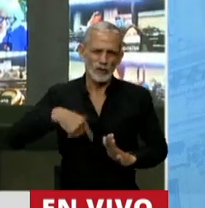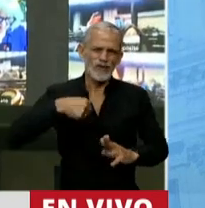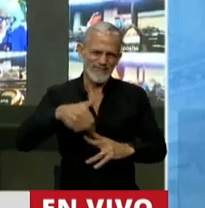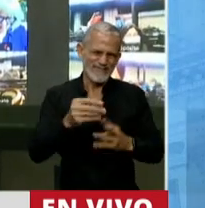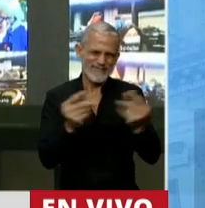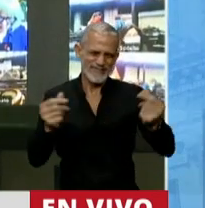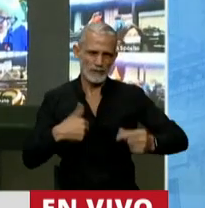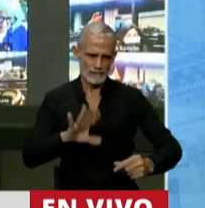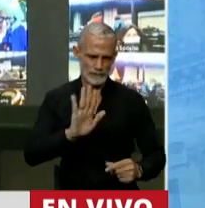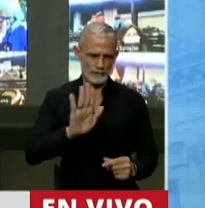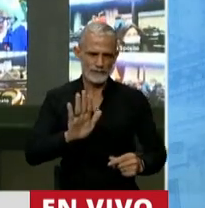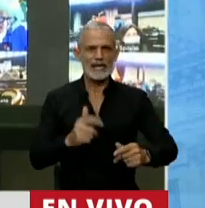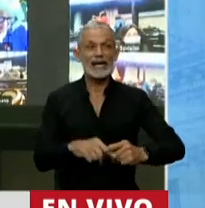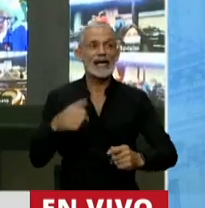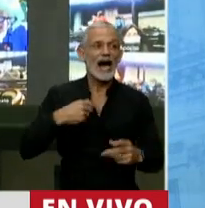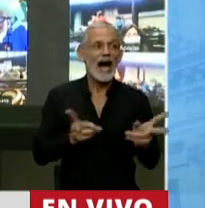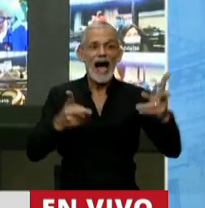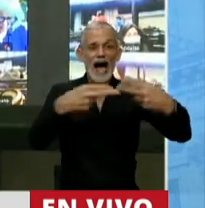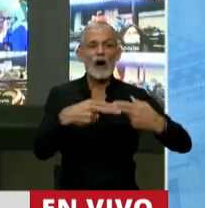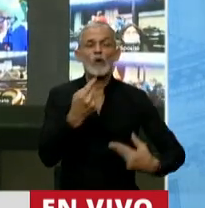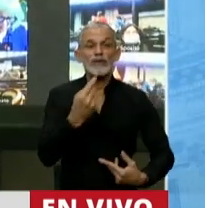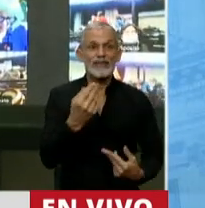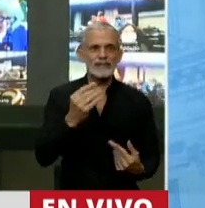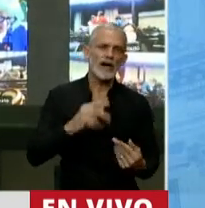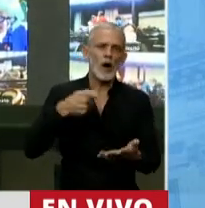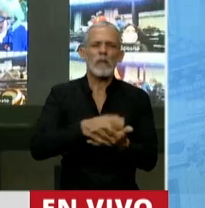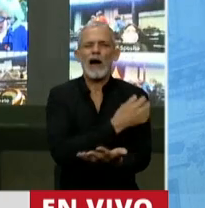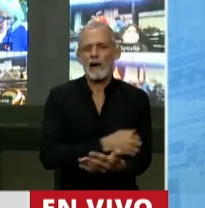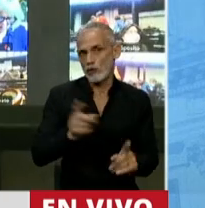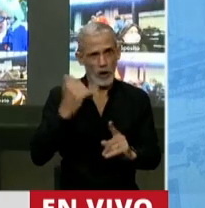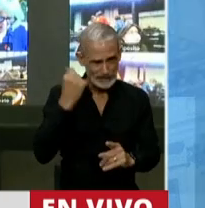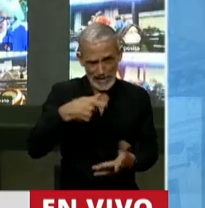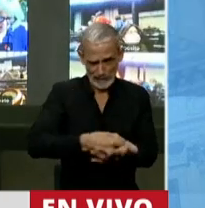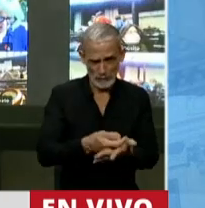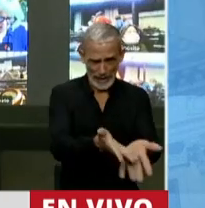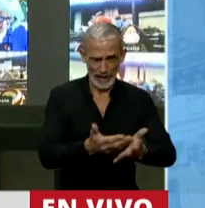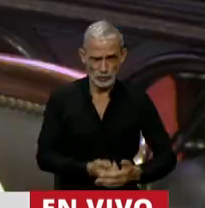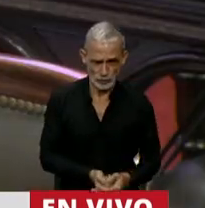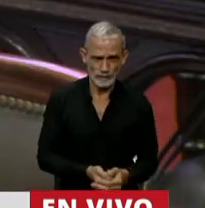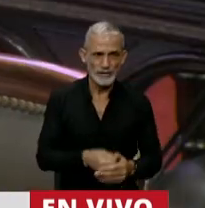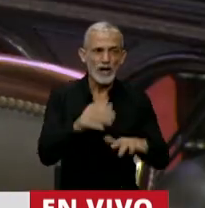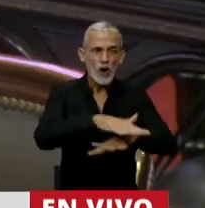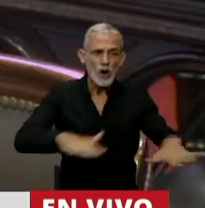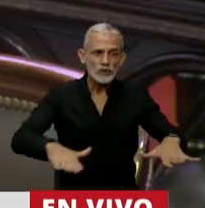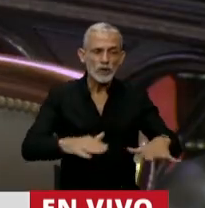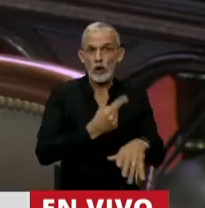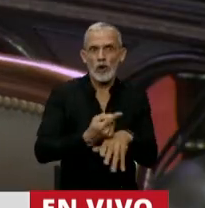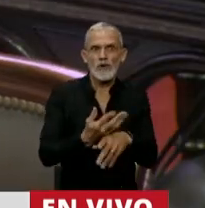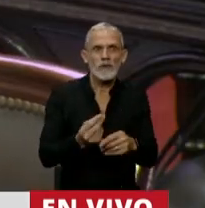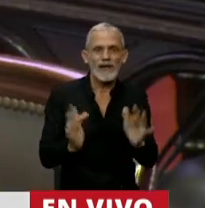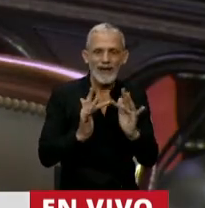termino con esto, señora presidenta. El ajuste dicen que no lo van a pagar los más humildes. Ya lo están pagando los más humildes. Los niños que no